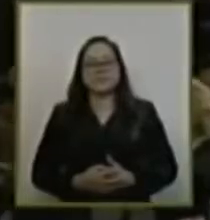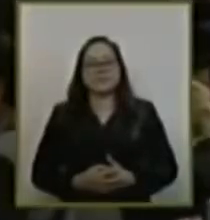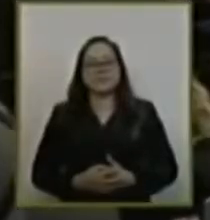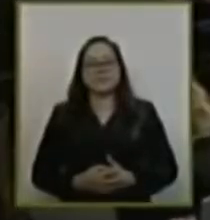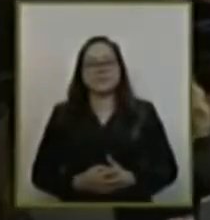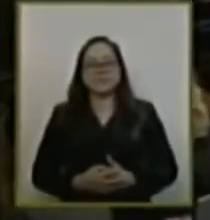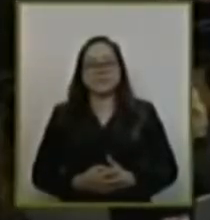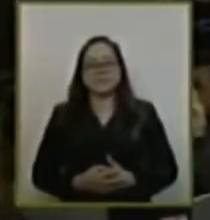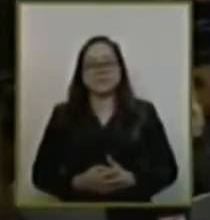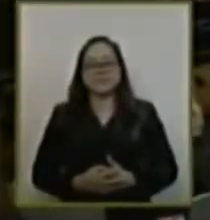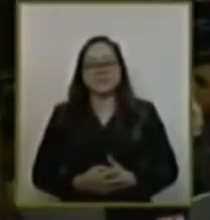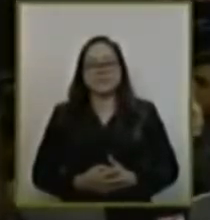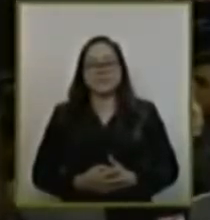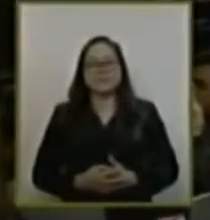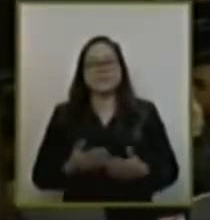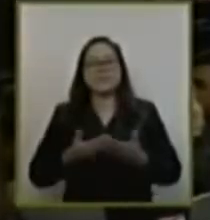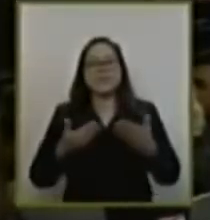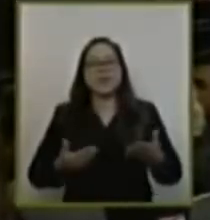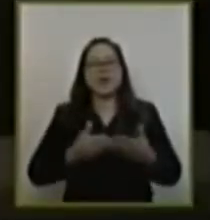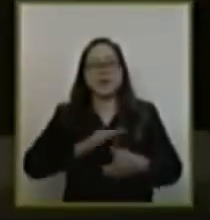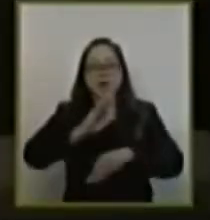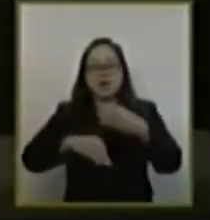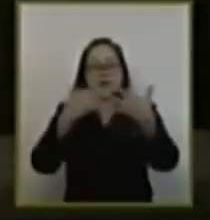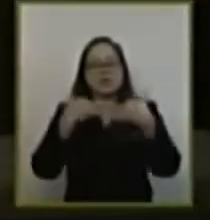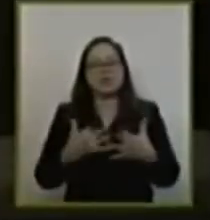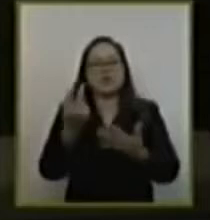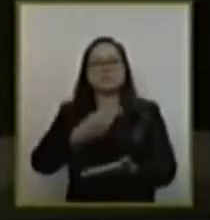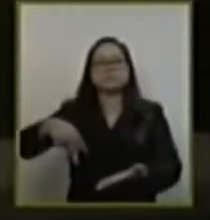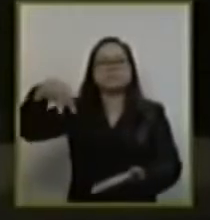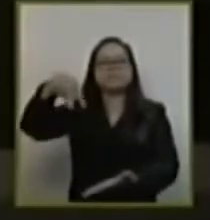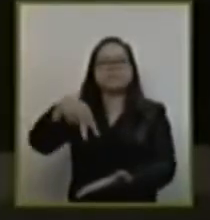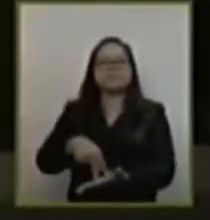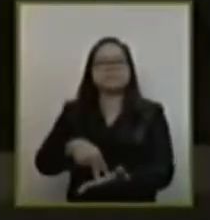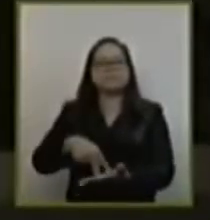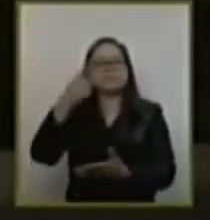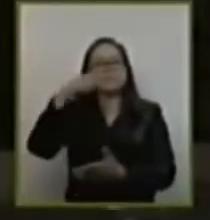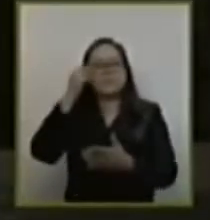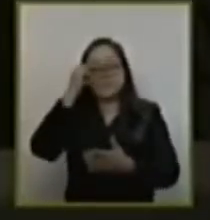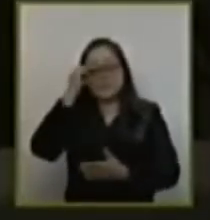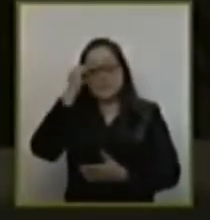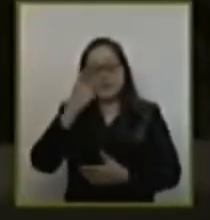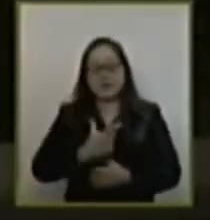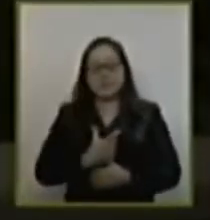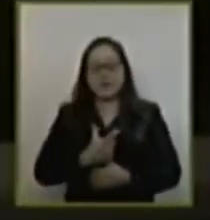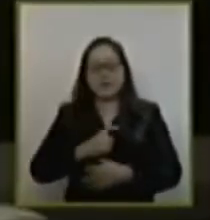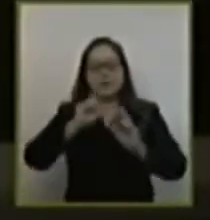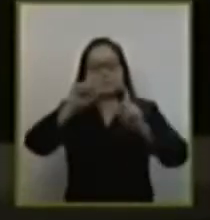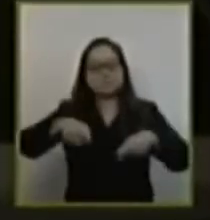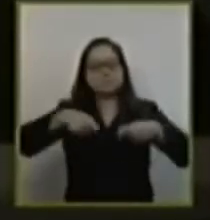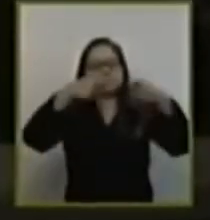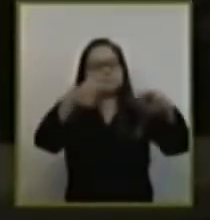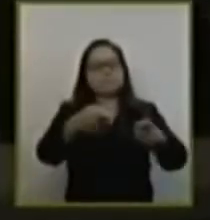Se solicita a todas y a todos ponerse de pie para el acto de imposición de la Medalla de Honor